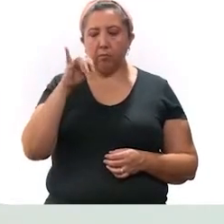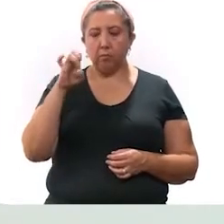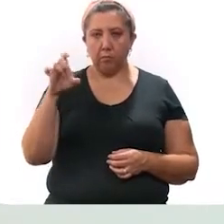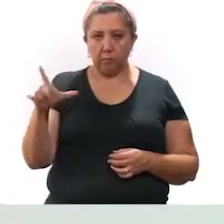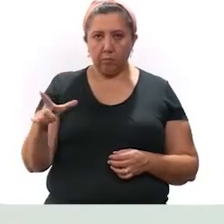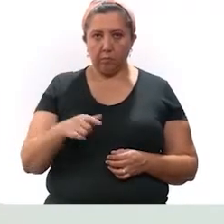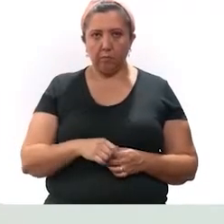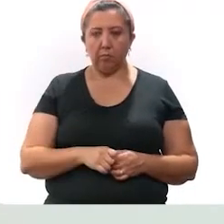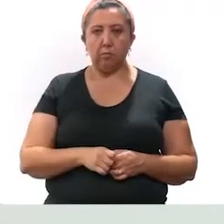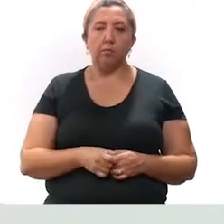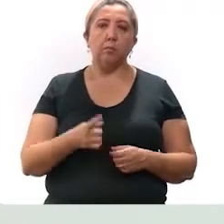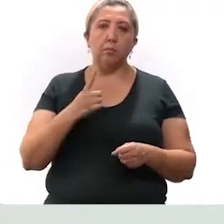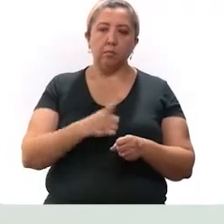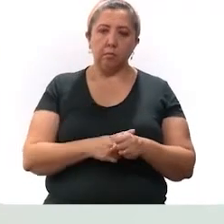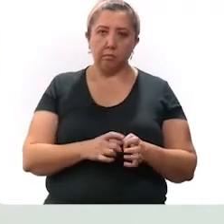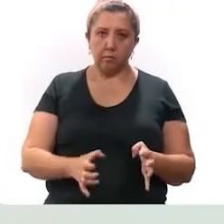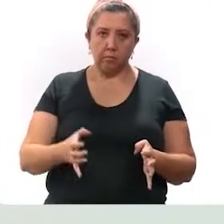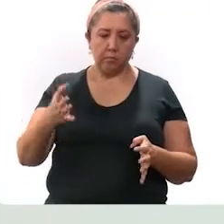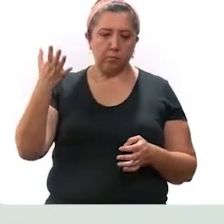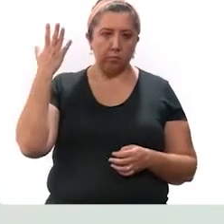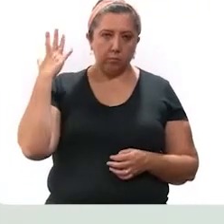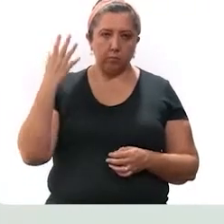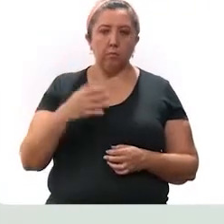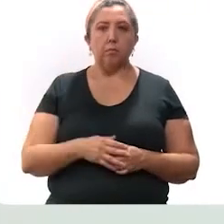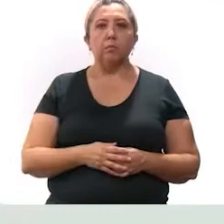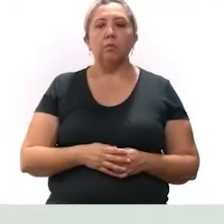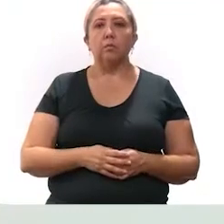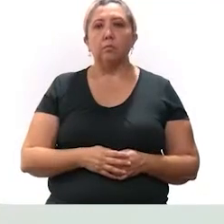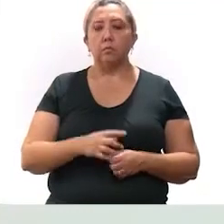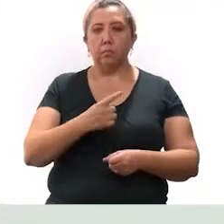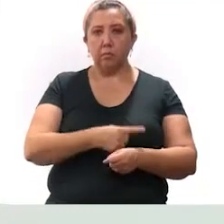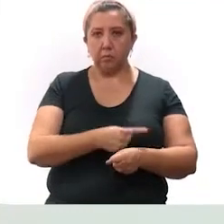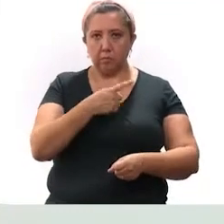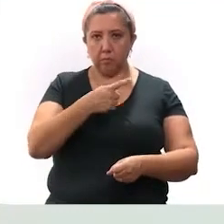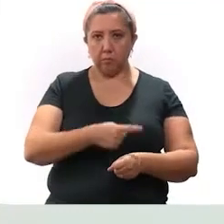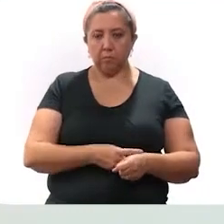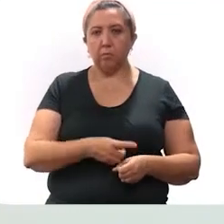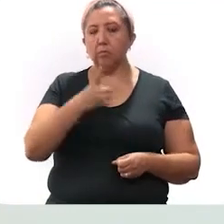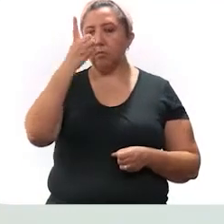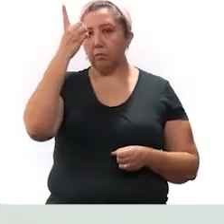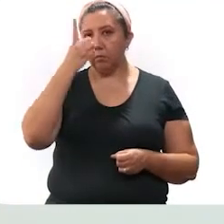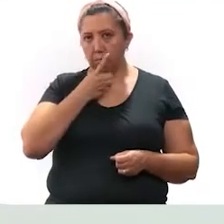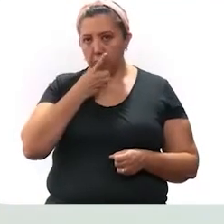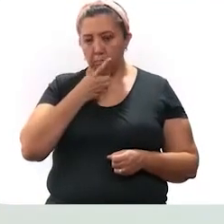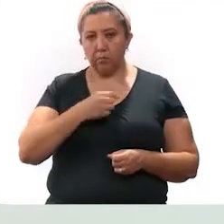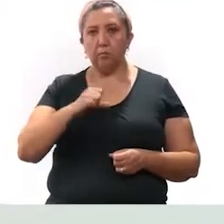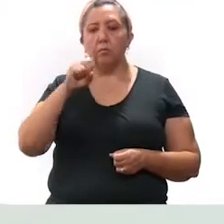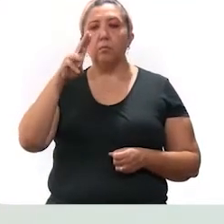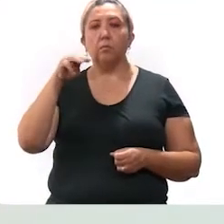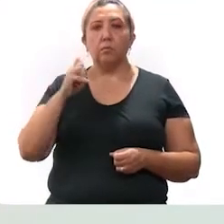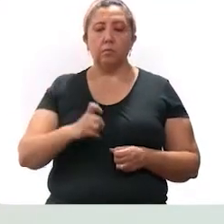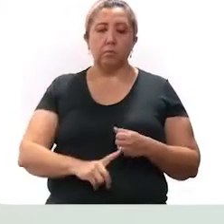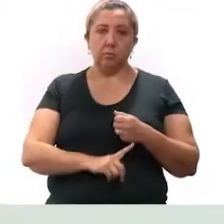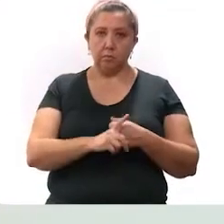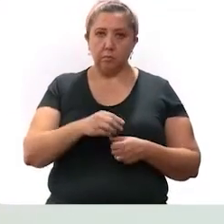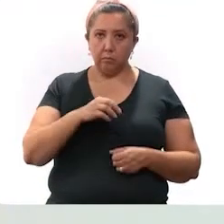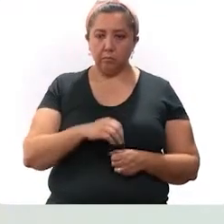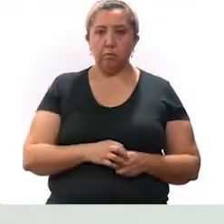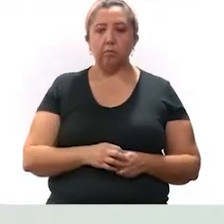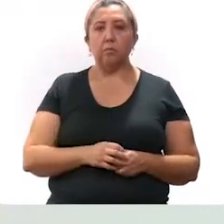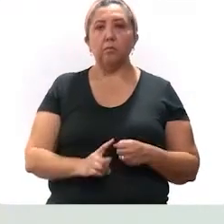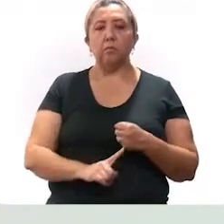Ticul. Entre sus principales enfermedades se encontraban hipertensión, diabetes, asma,